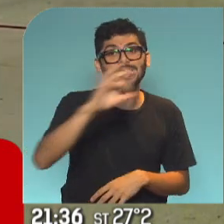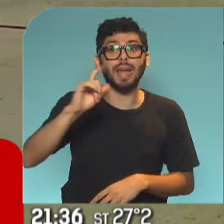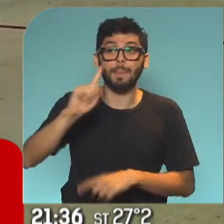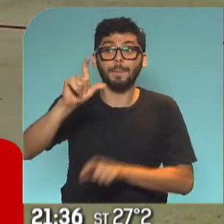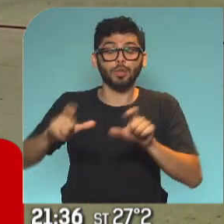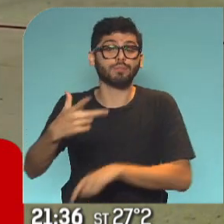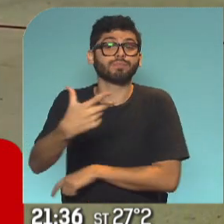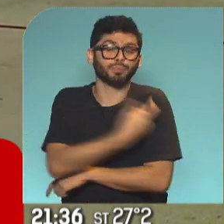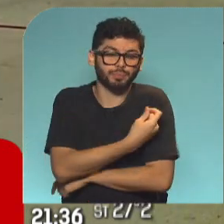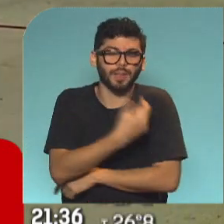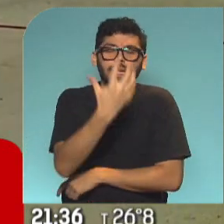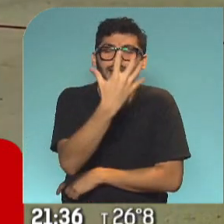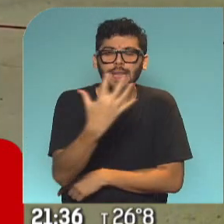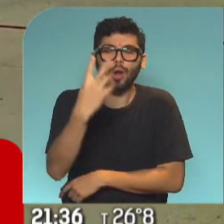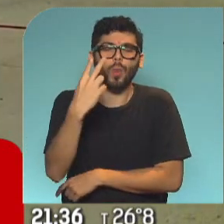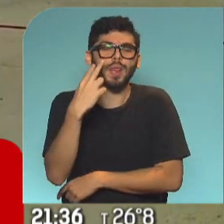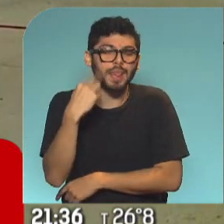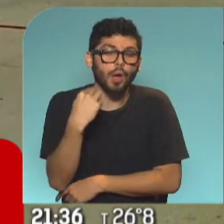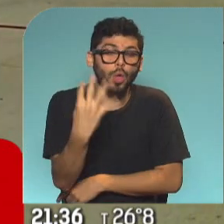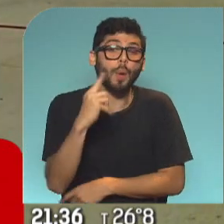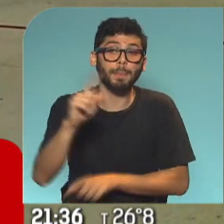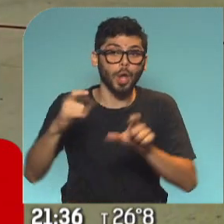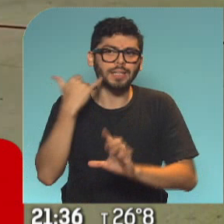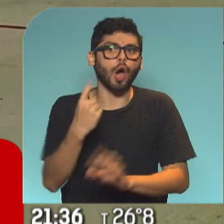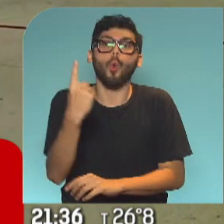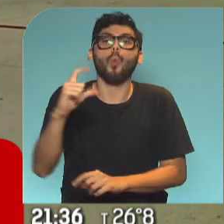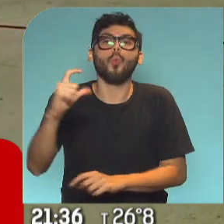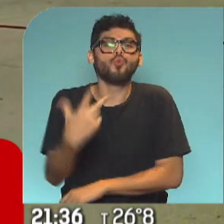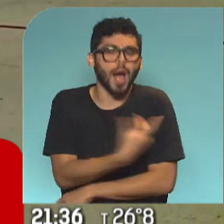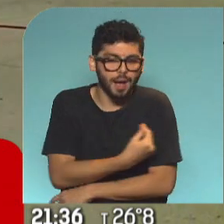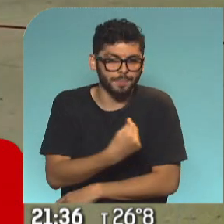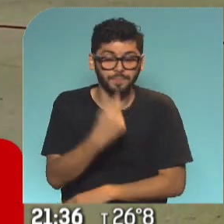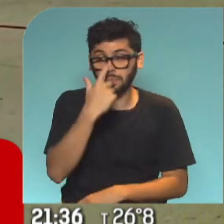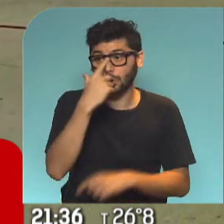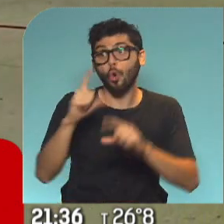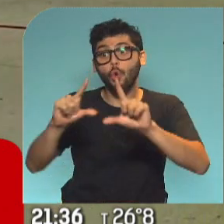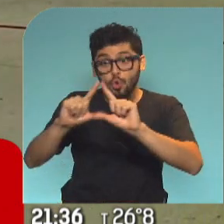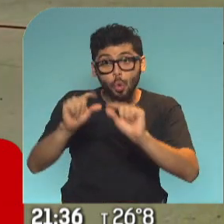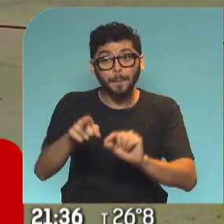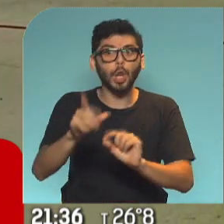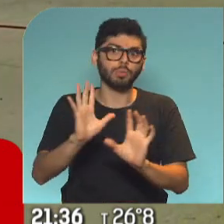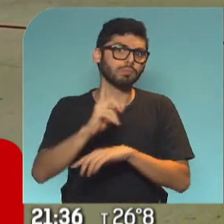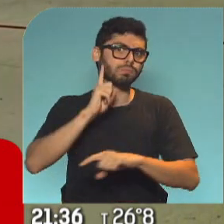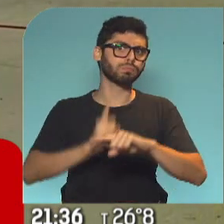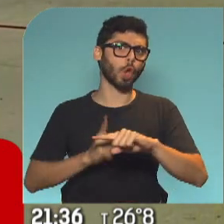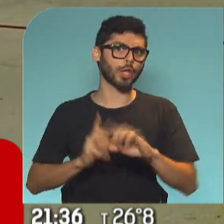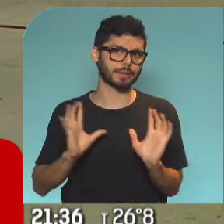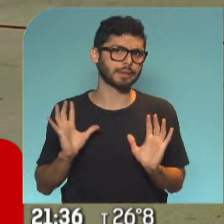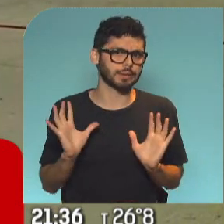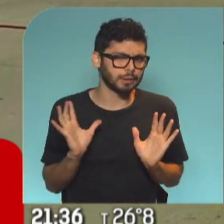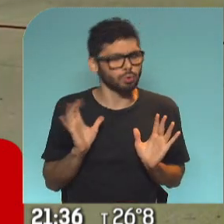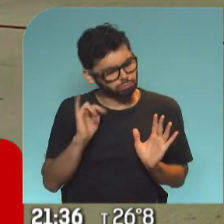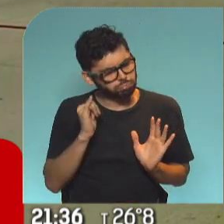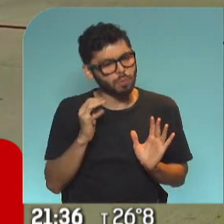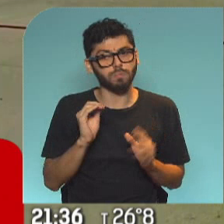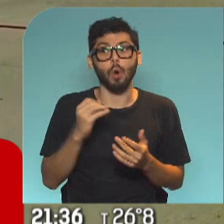personas, 594.000. Bueno, esos son los números, si se quiere, optimistas, ¿no? Ya hemos dicho que es bueno poder empezar a poner